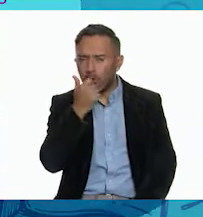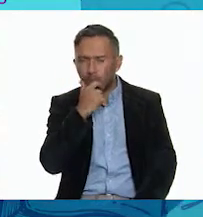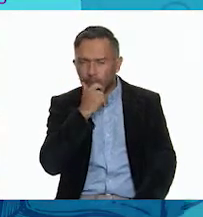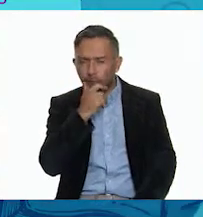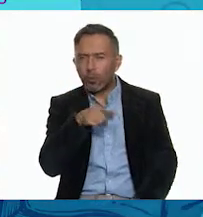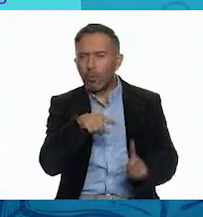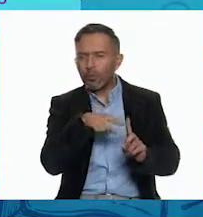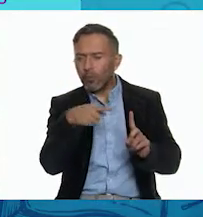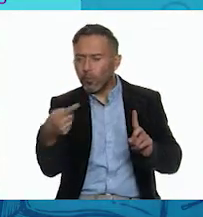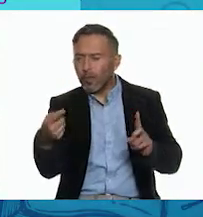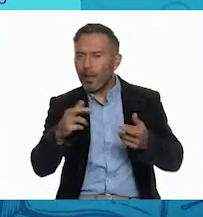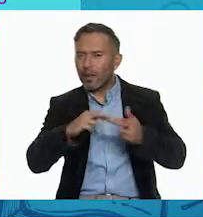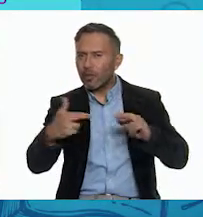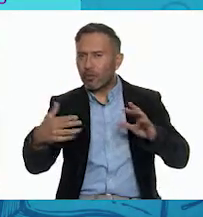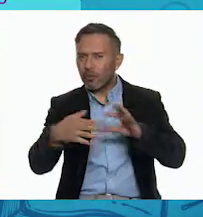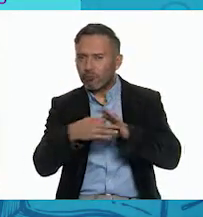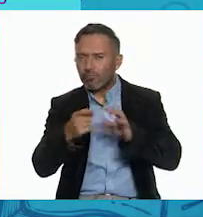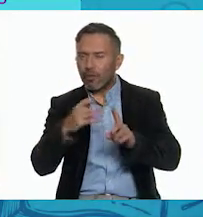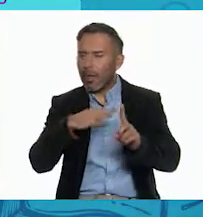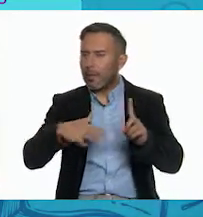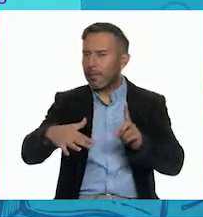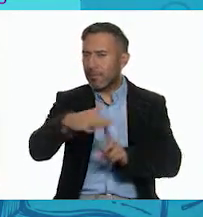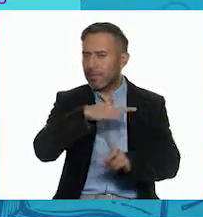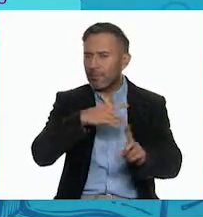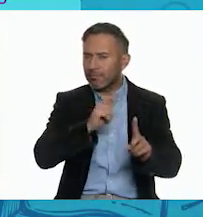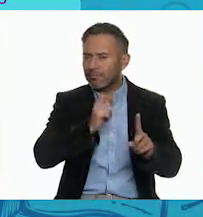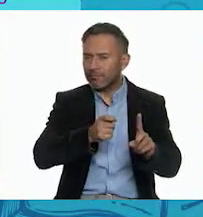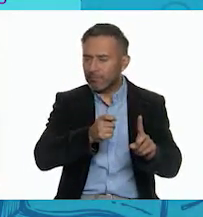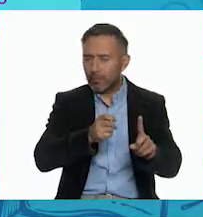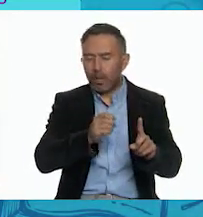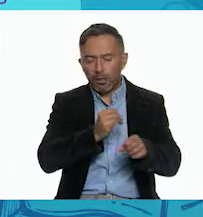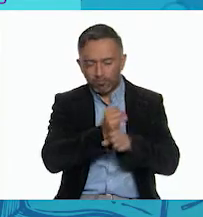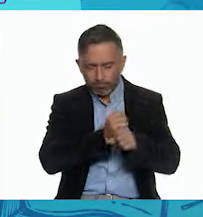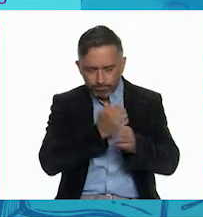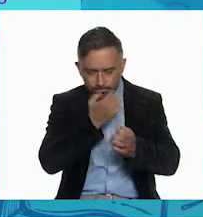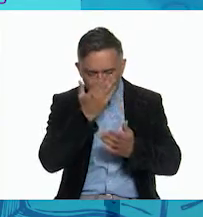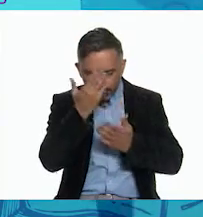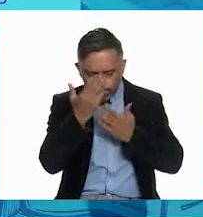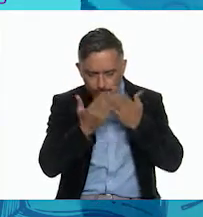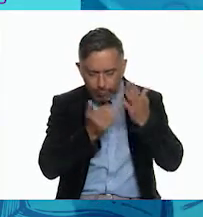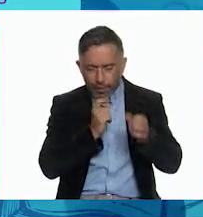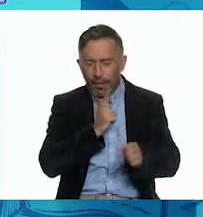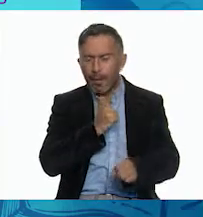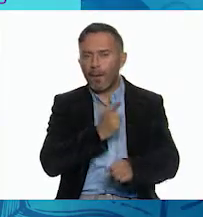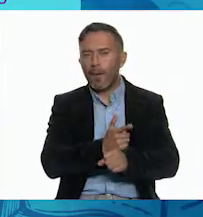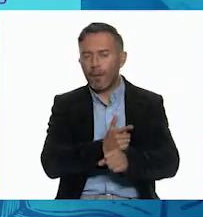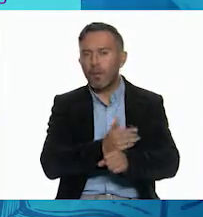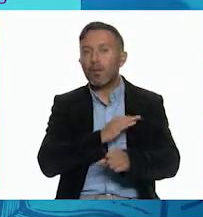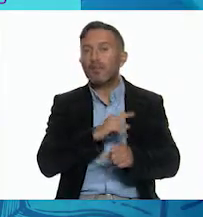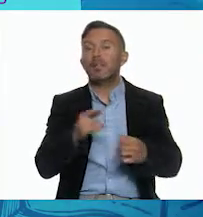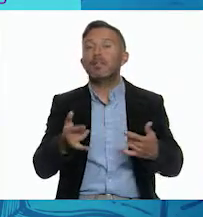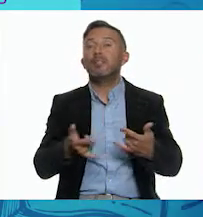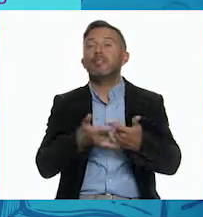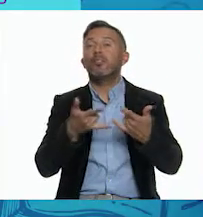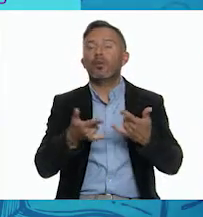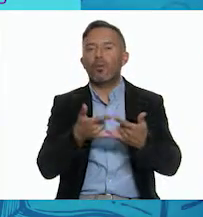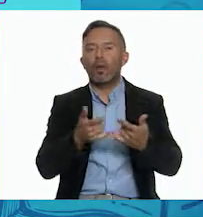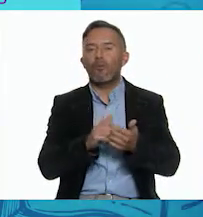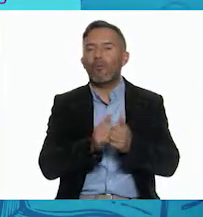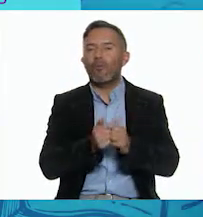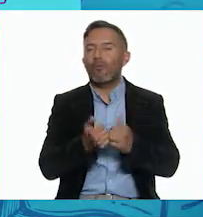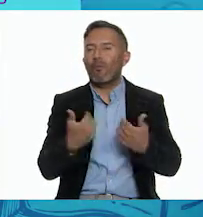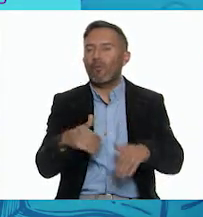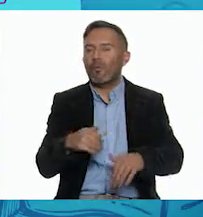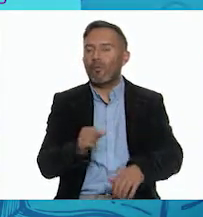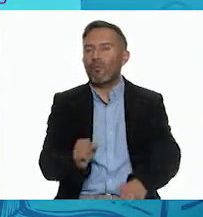narración. Además, identificamos que estas motivaciones hacen que la historia sea emocionante, pero